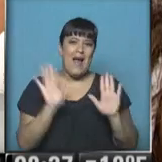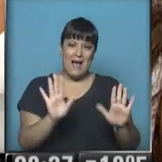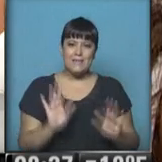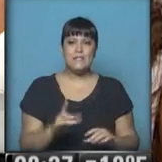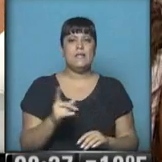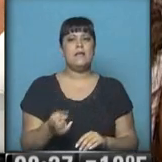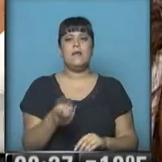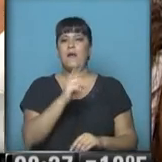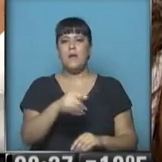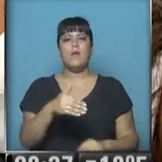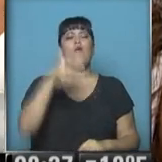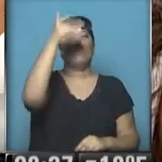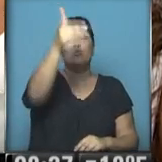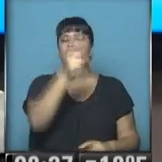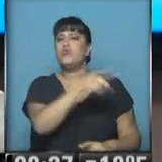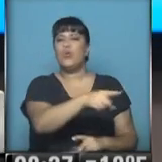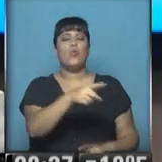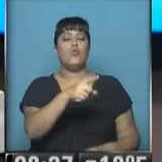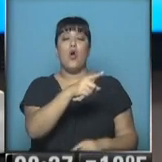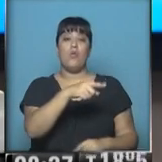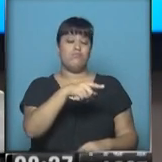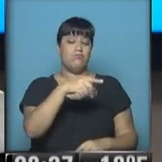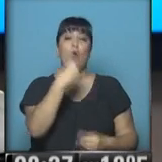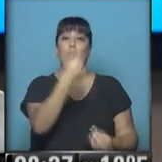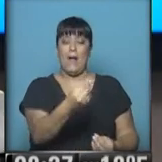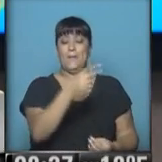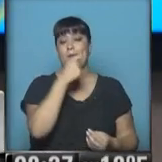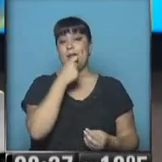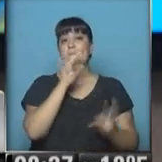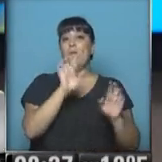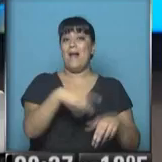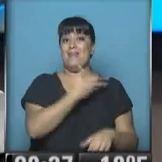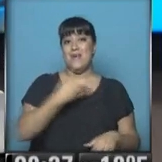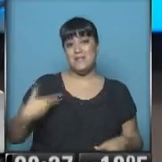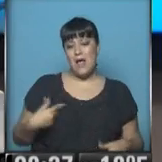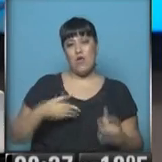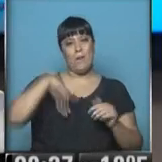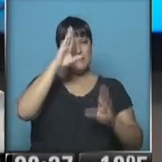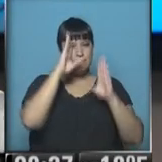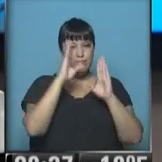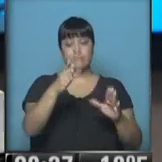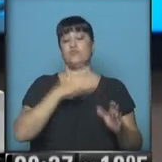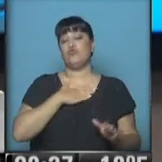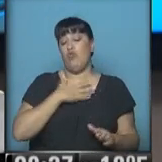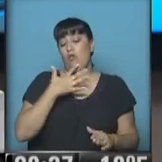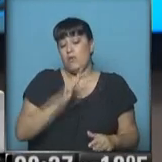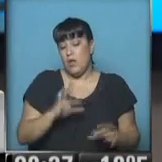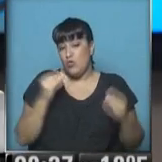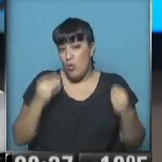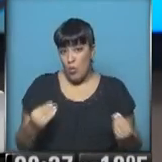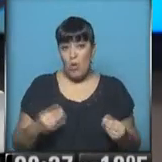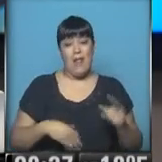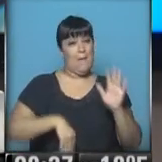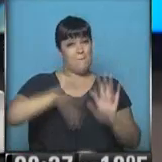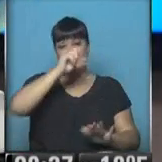principales desafíos para el futuro en materia de de política de estado que son a mí entender los trazos